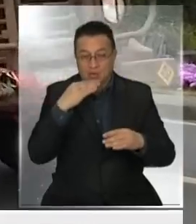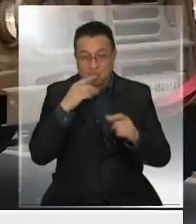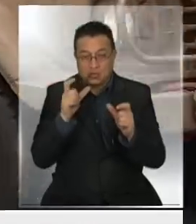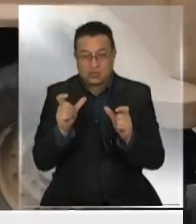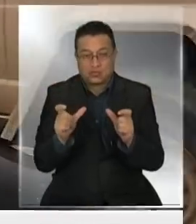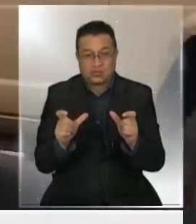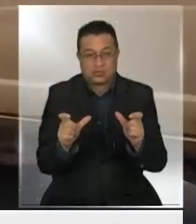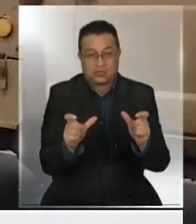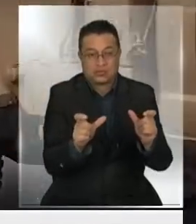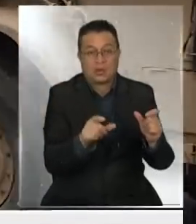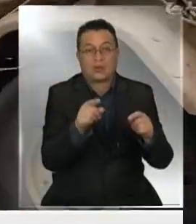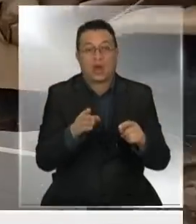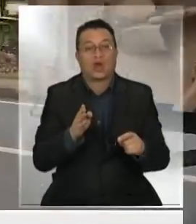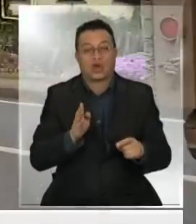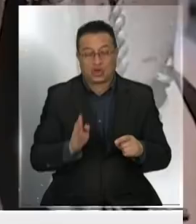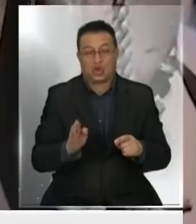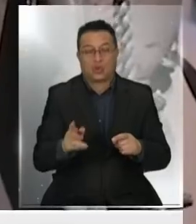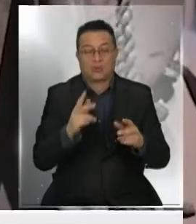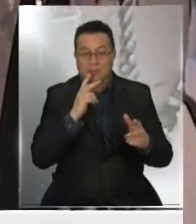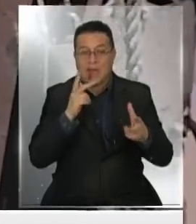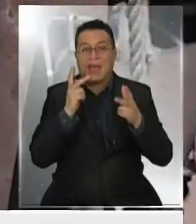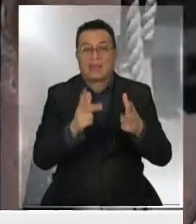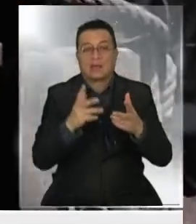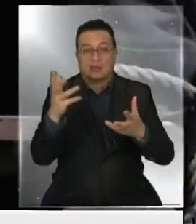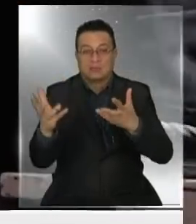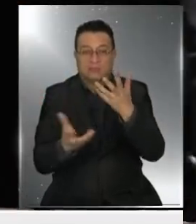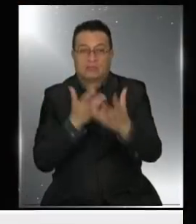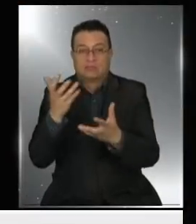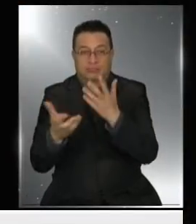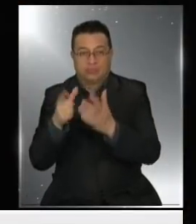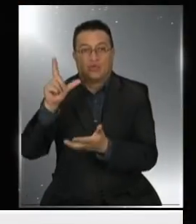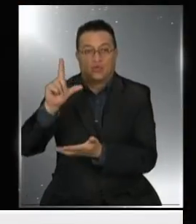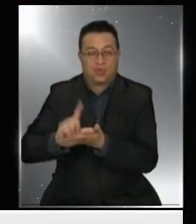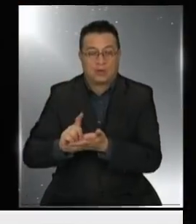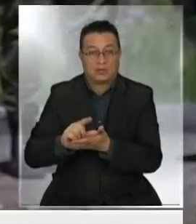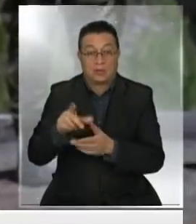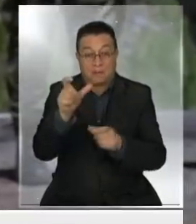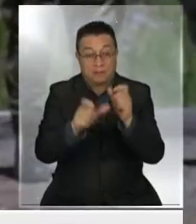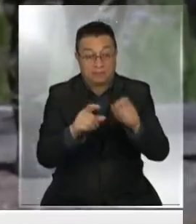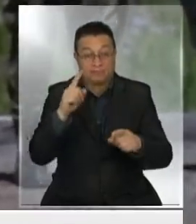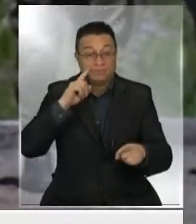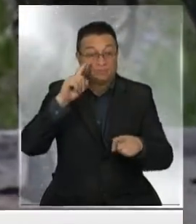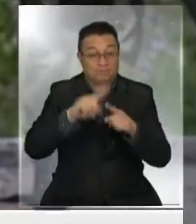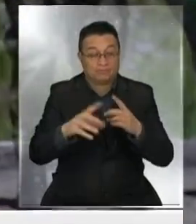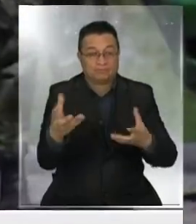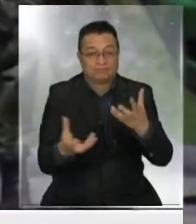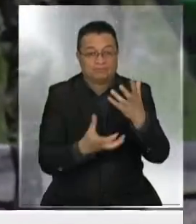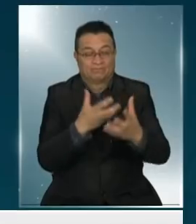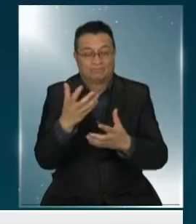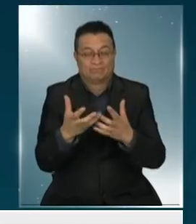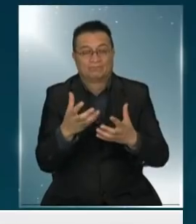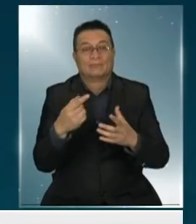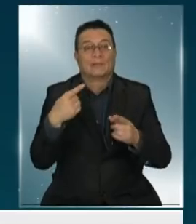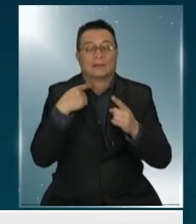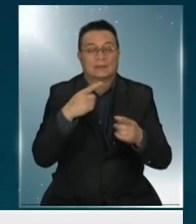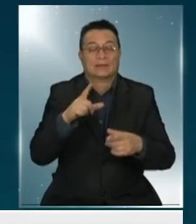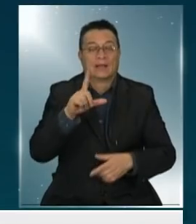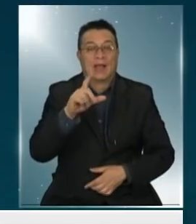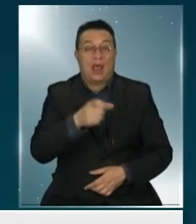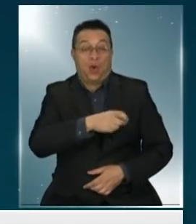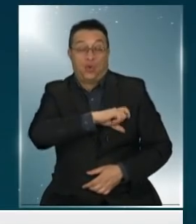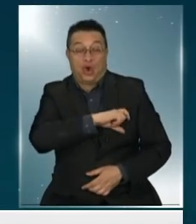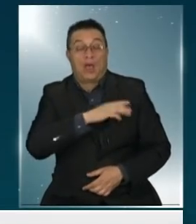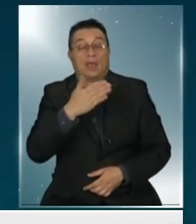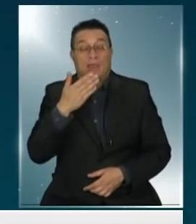emergencia han continuado los ataques incendiarios en la zona. Desconocidos quemaron maquinaria de una faena forestal en La Unión y